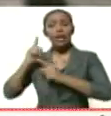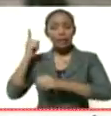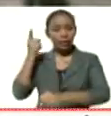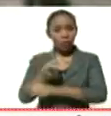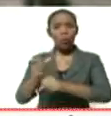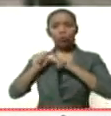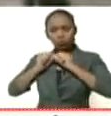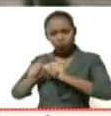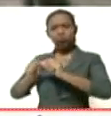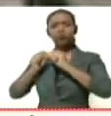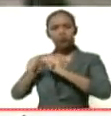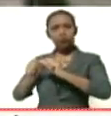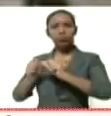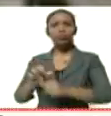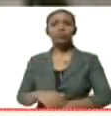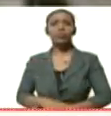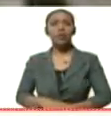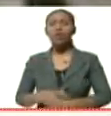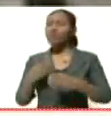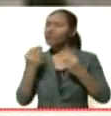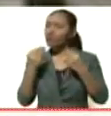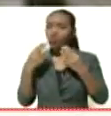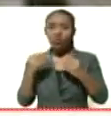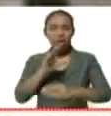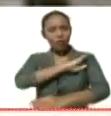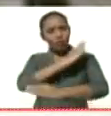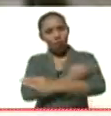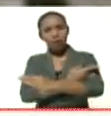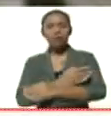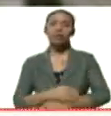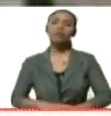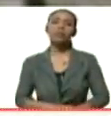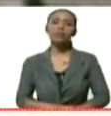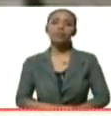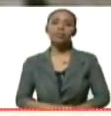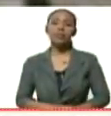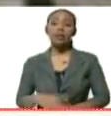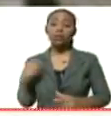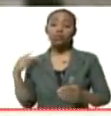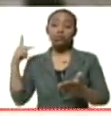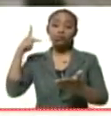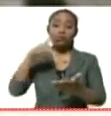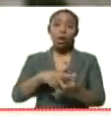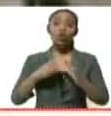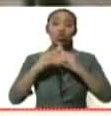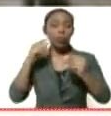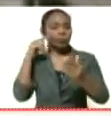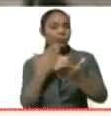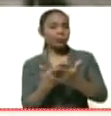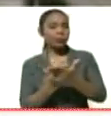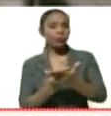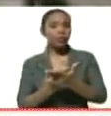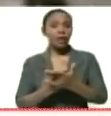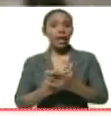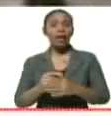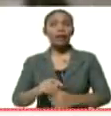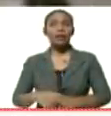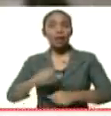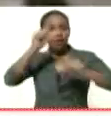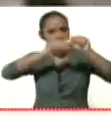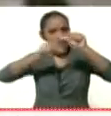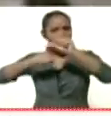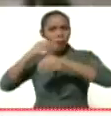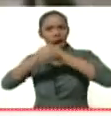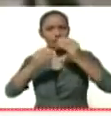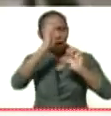mantenerla con mucha fortaleza y con la llegada de todas las pruebas, de los tests para hacer las